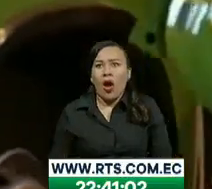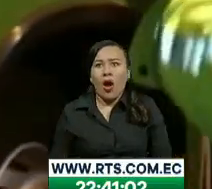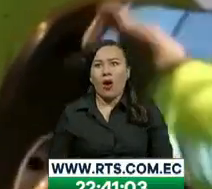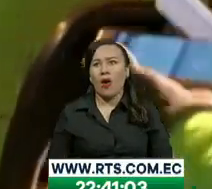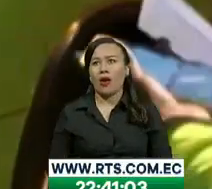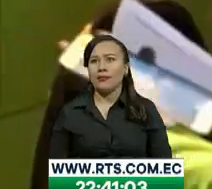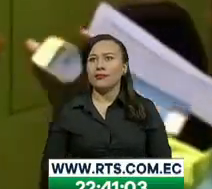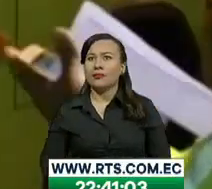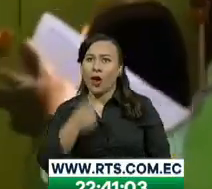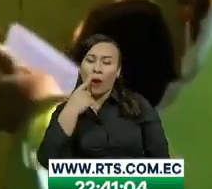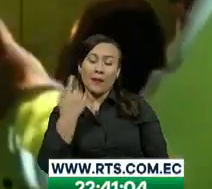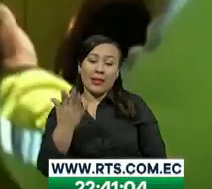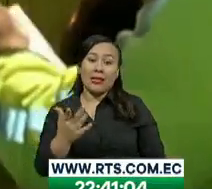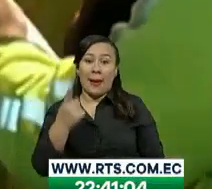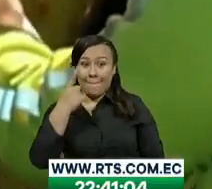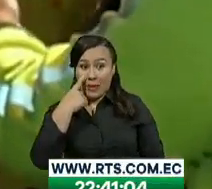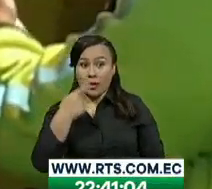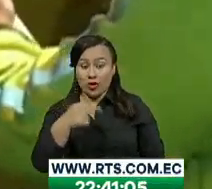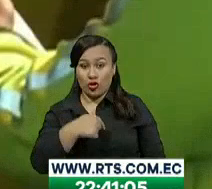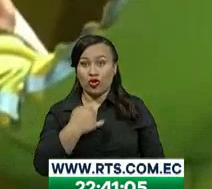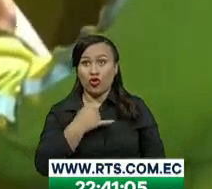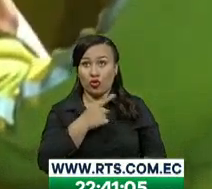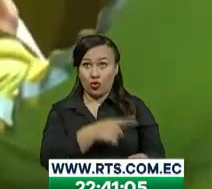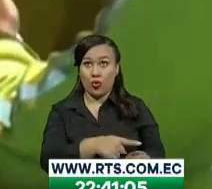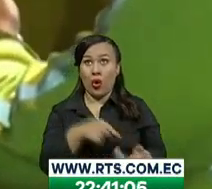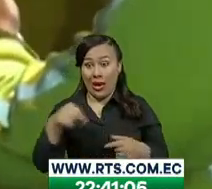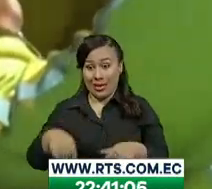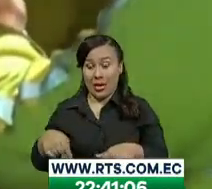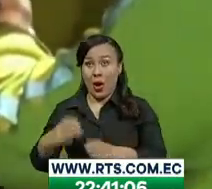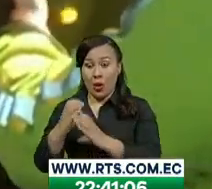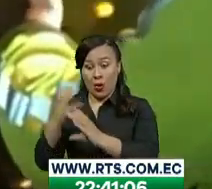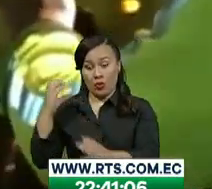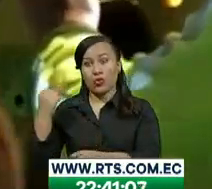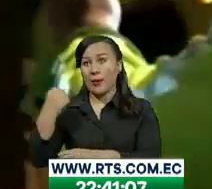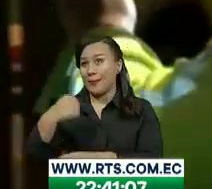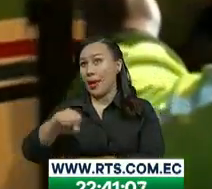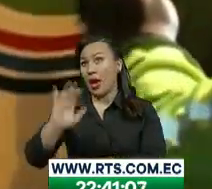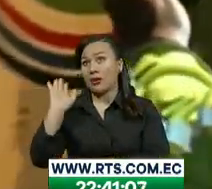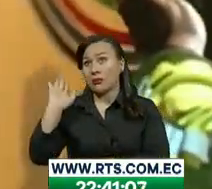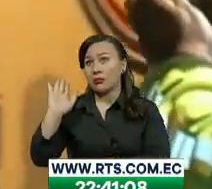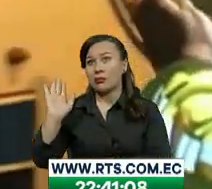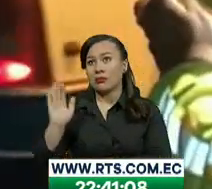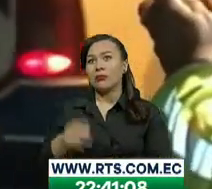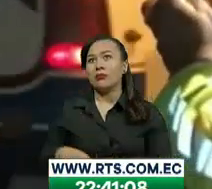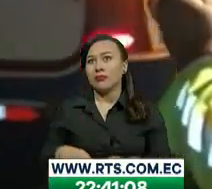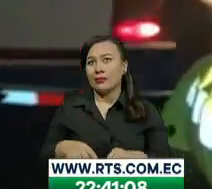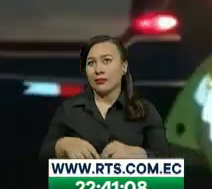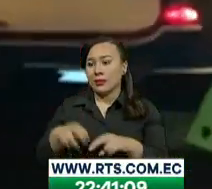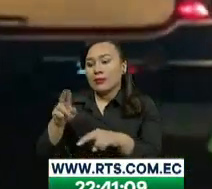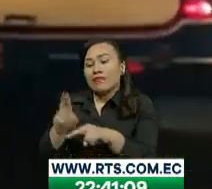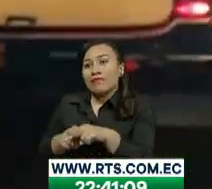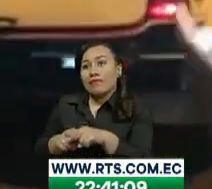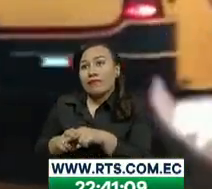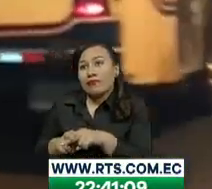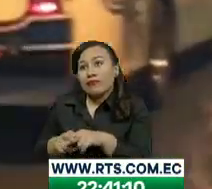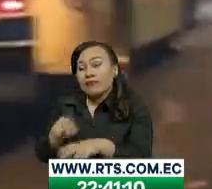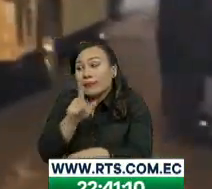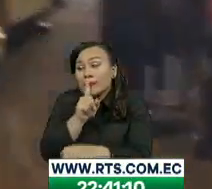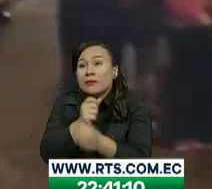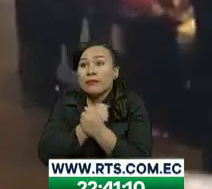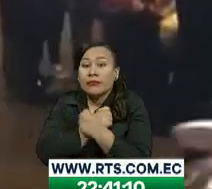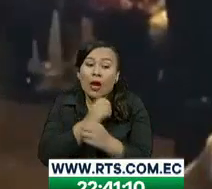Y el señor me dice, bueno, yo te puedo dar un aventón, no tienes problema en viajar acá conmigo. Y me vine con ellos en la cabina adelante, sentados con ellos, charlando con ellos.